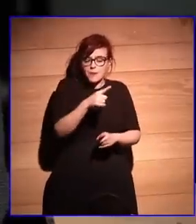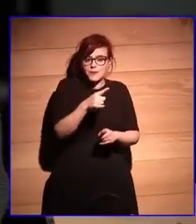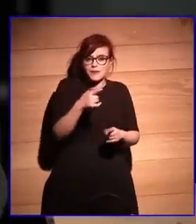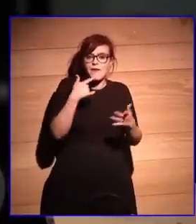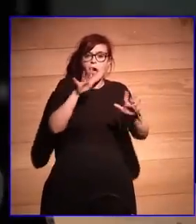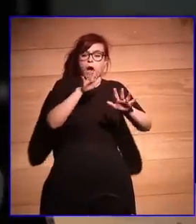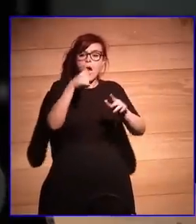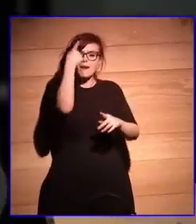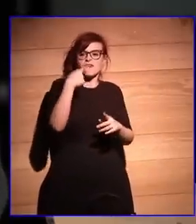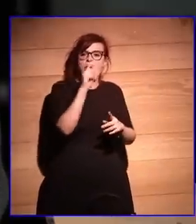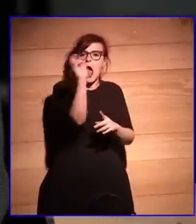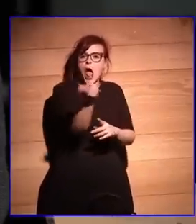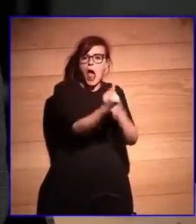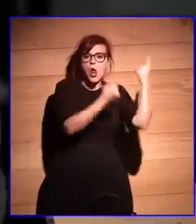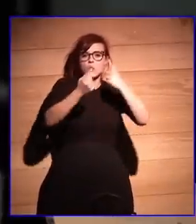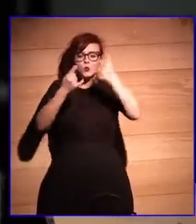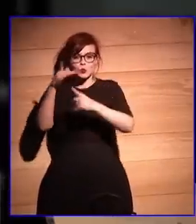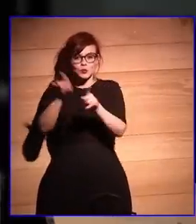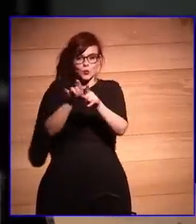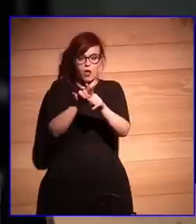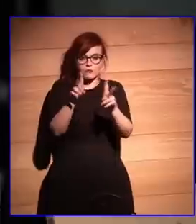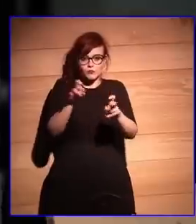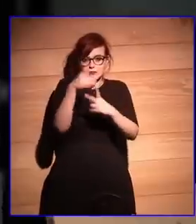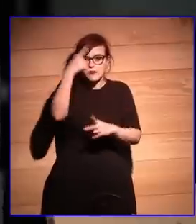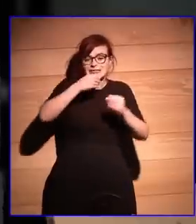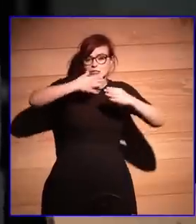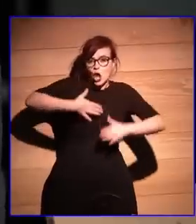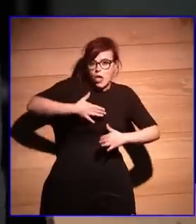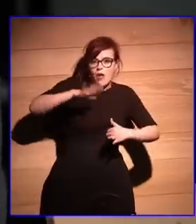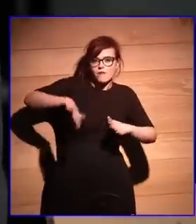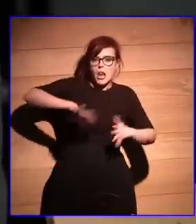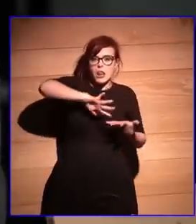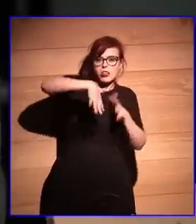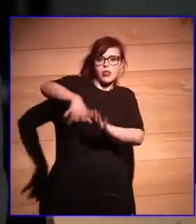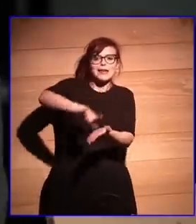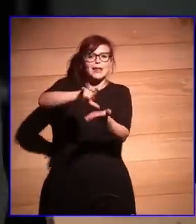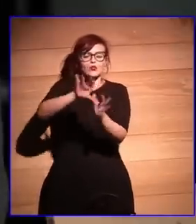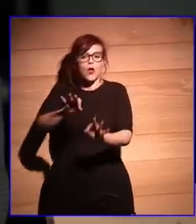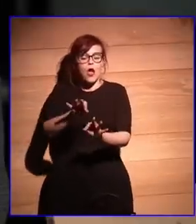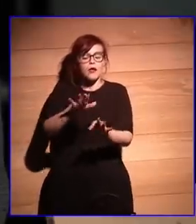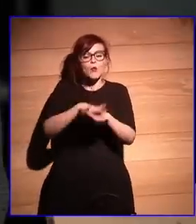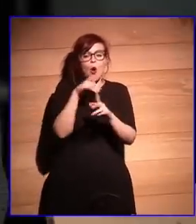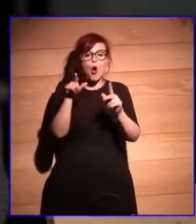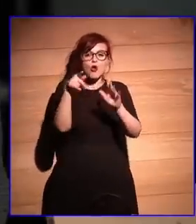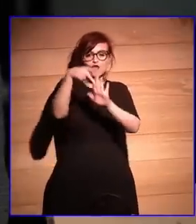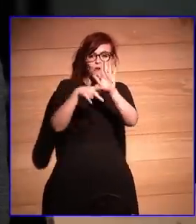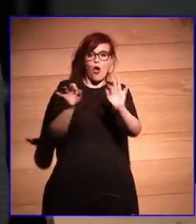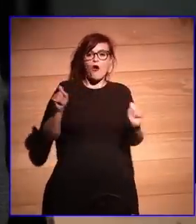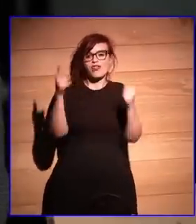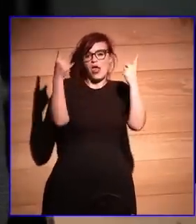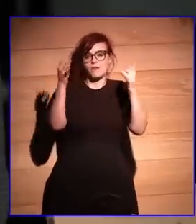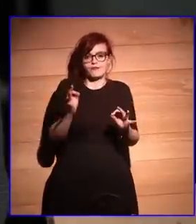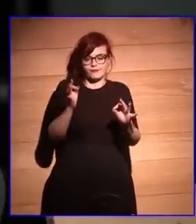figuras, que en el fondo son un puñado, que la historia acaba literaturizando y llevando una convención definitiva